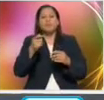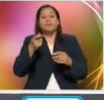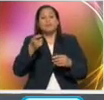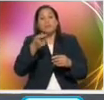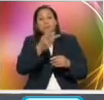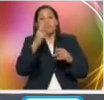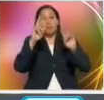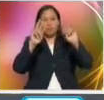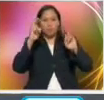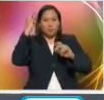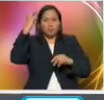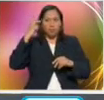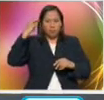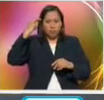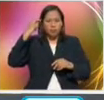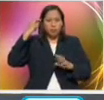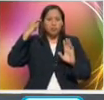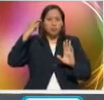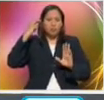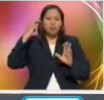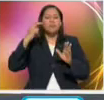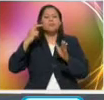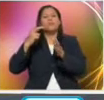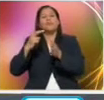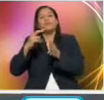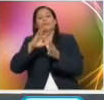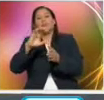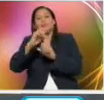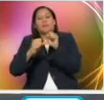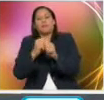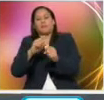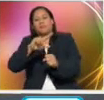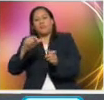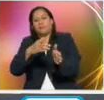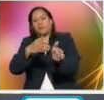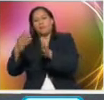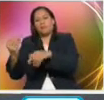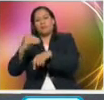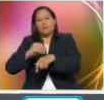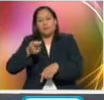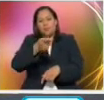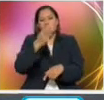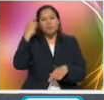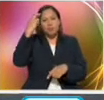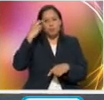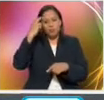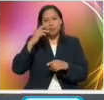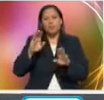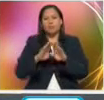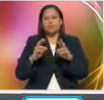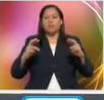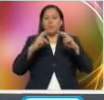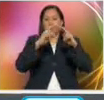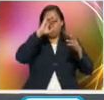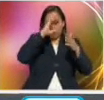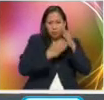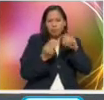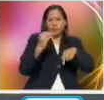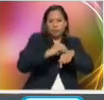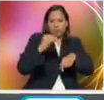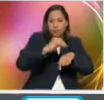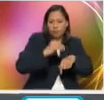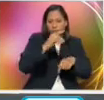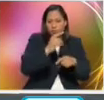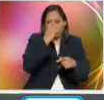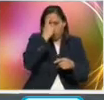es aplicado a partir, obviamente, de la Edad Media, ¿no? Que es cuando se va consolidando, obviamente, la religión católica apostólica